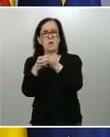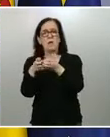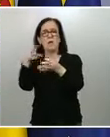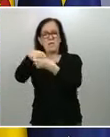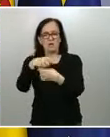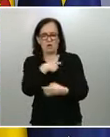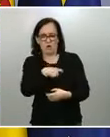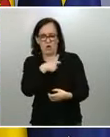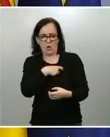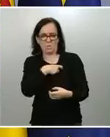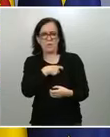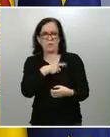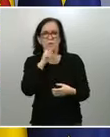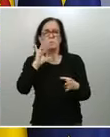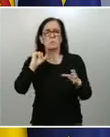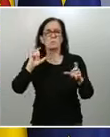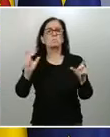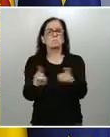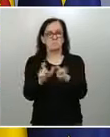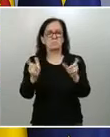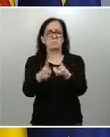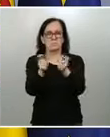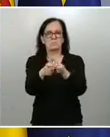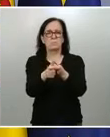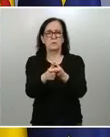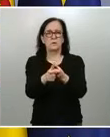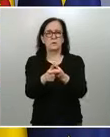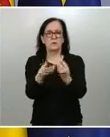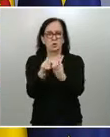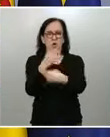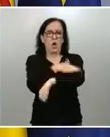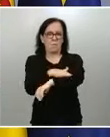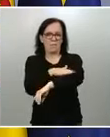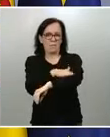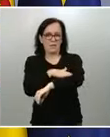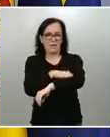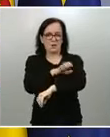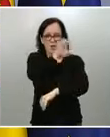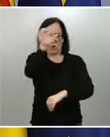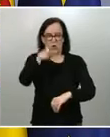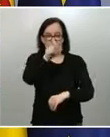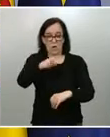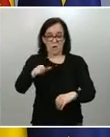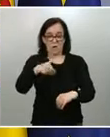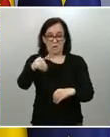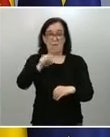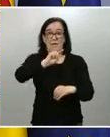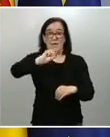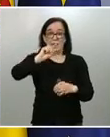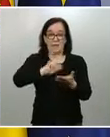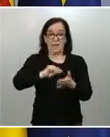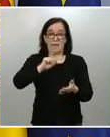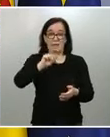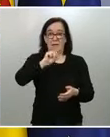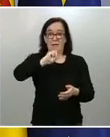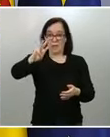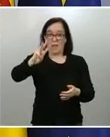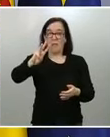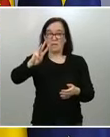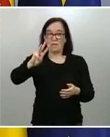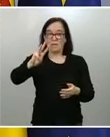reuniones con los ministros europeos como digo el día 13 vamos a tener algunas ideas